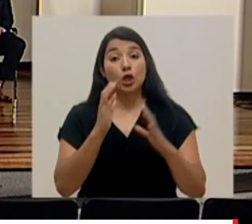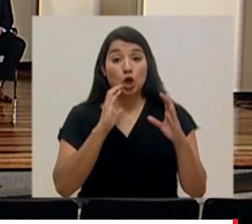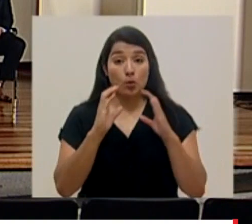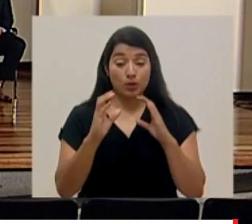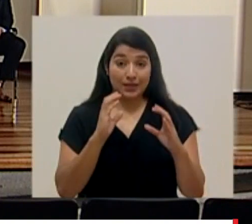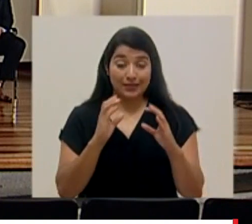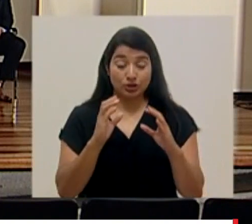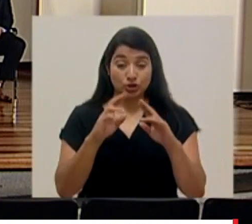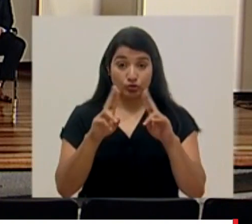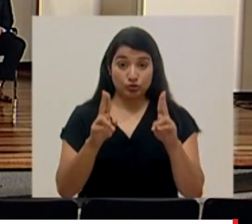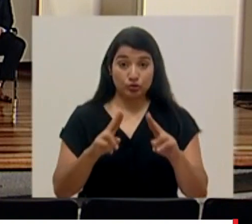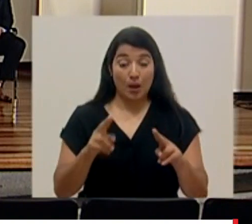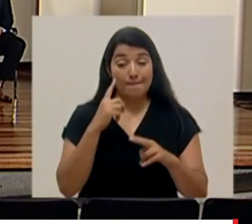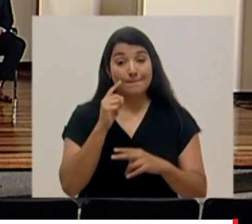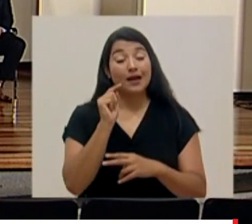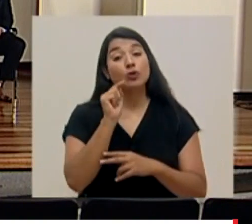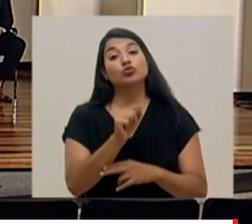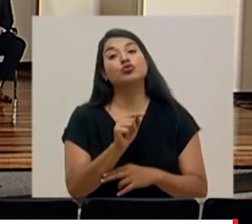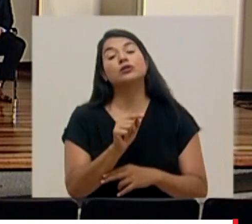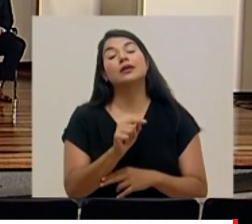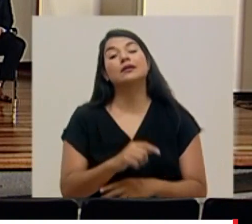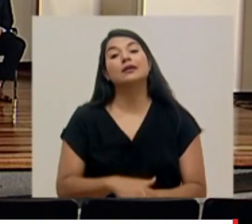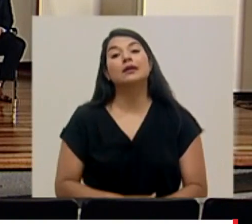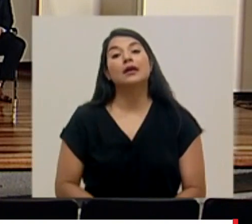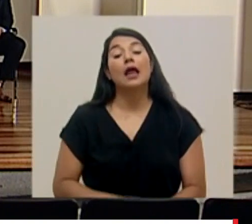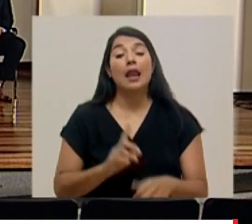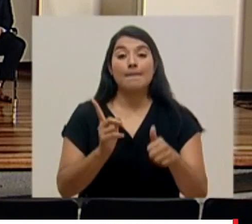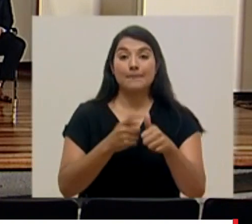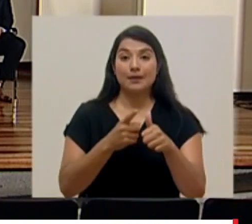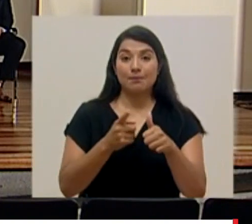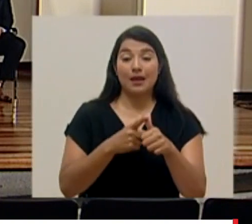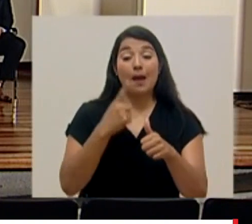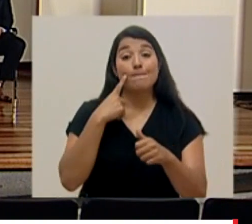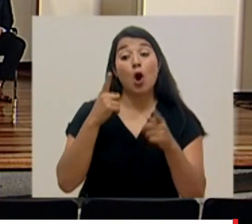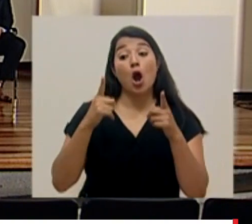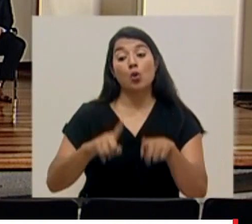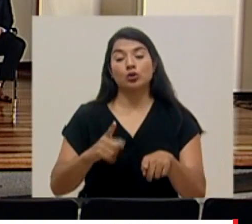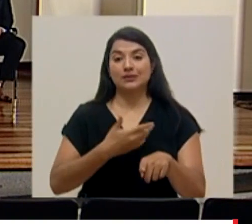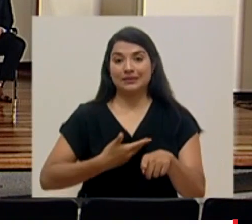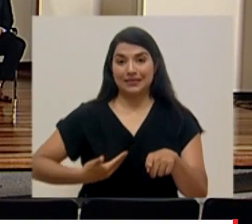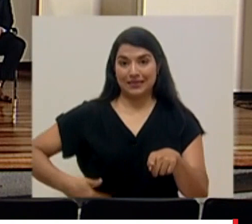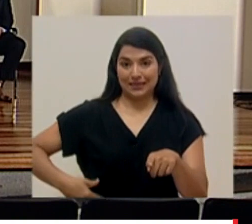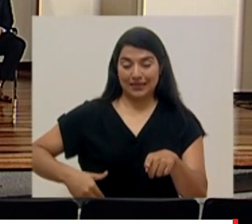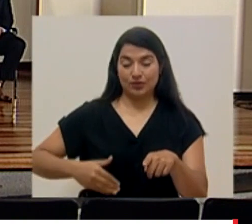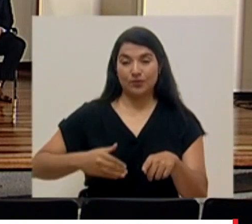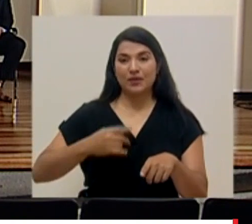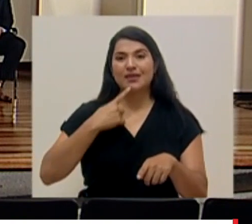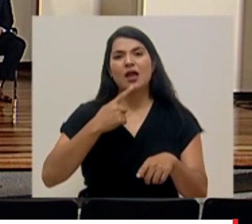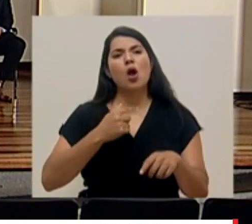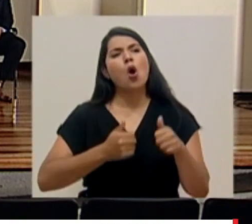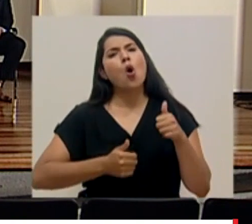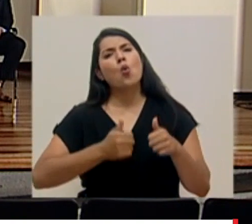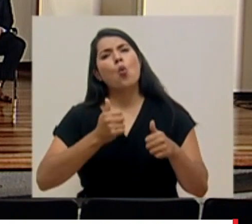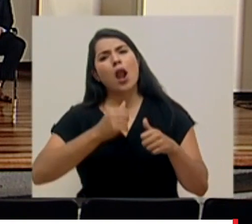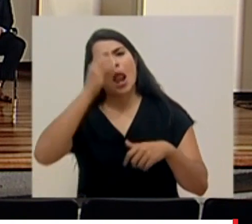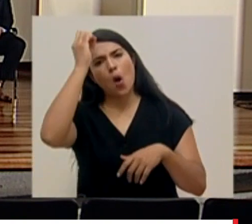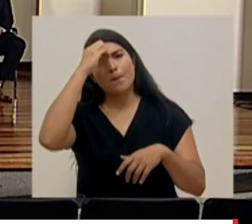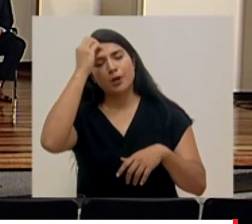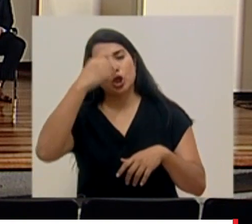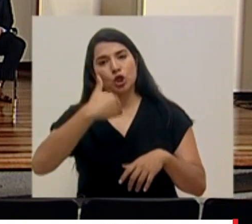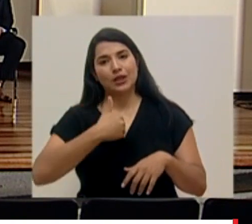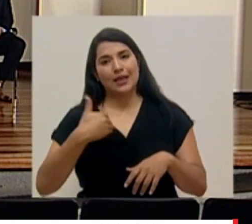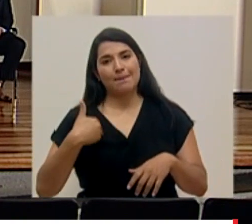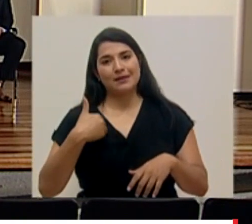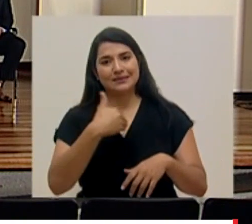regionales para usted. Estas preguntas vía remotas. La primera es de Acontecer Herediano. ¿Cuál es la posición del Ministerio de Salud